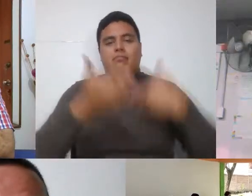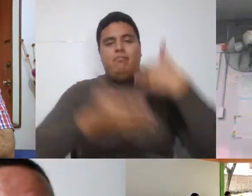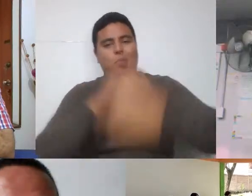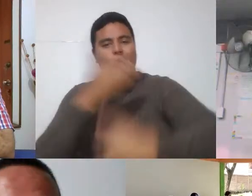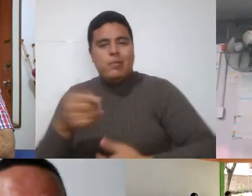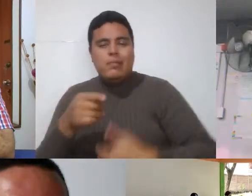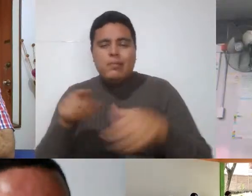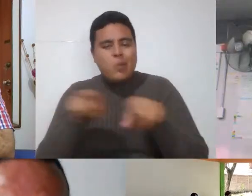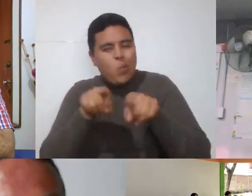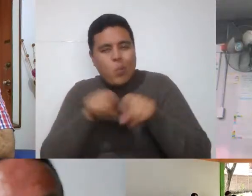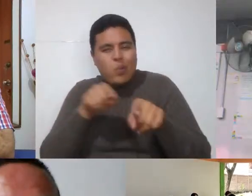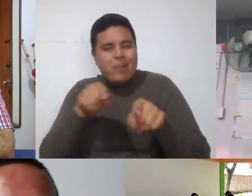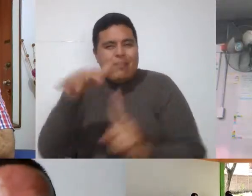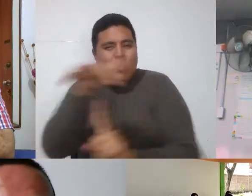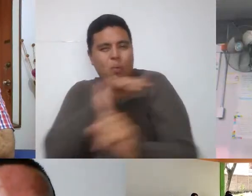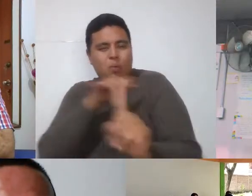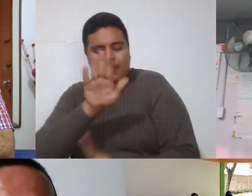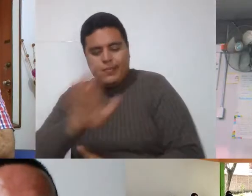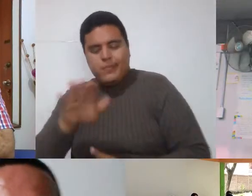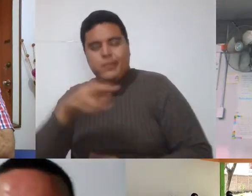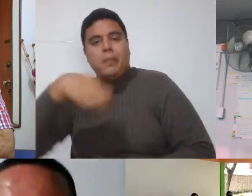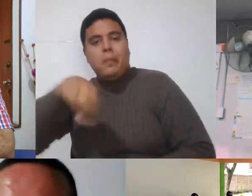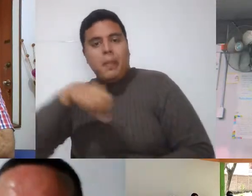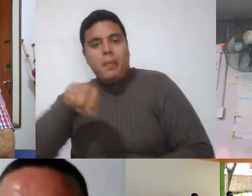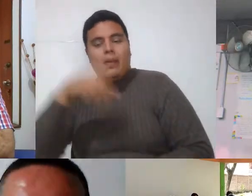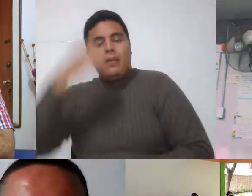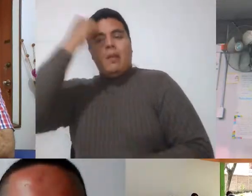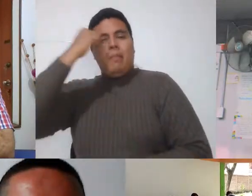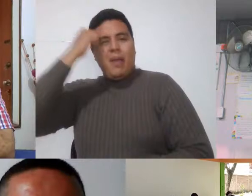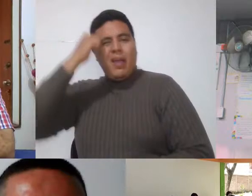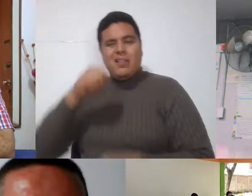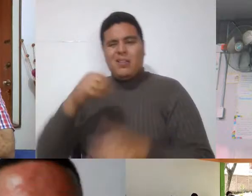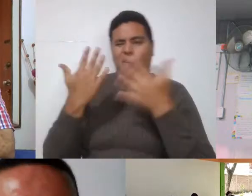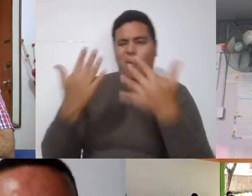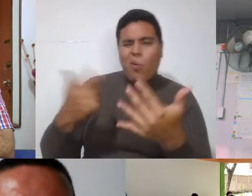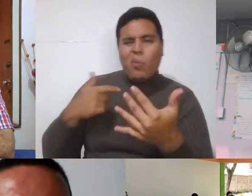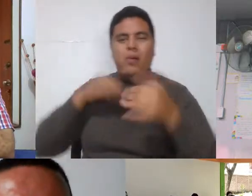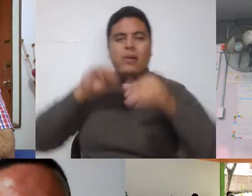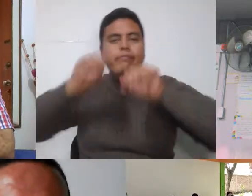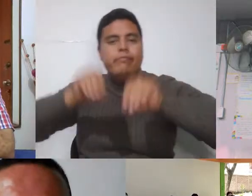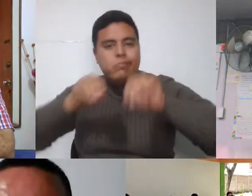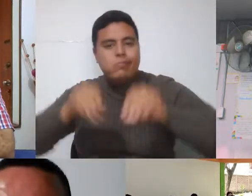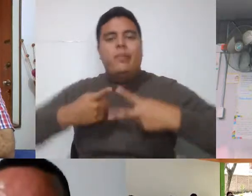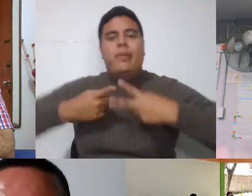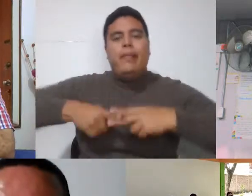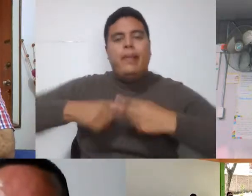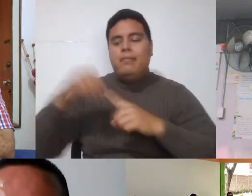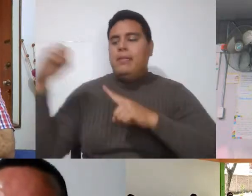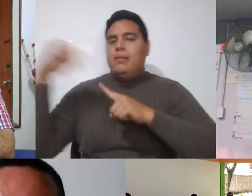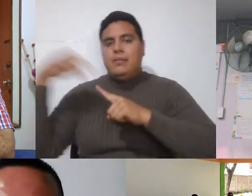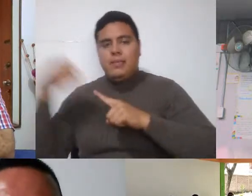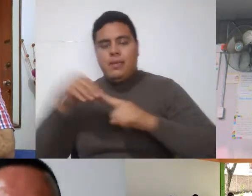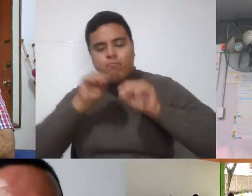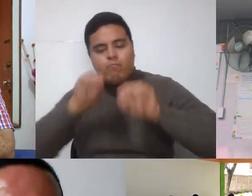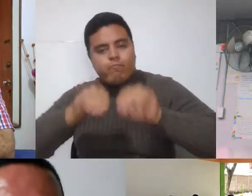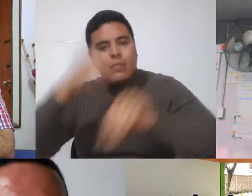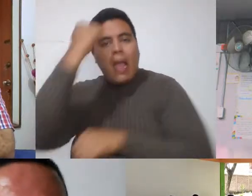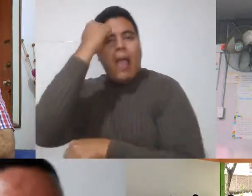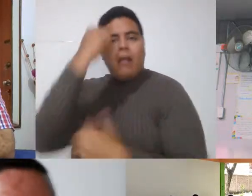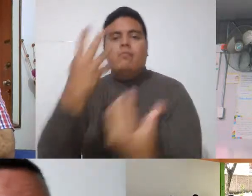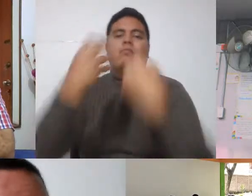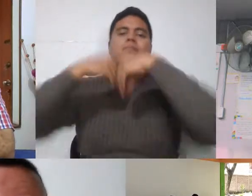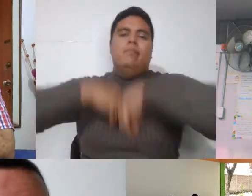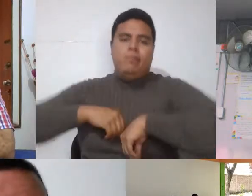campo de primaria con las maestras de ese nivel, y también a través de talleres, de seminarios, pues ellos van haciendo un trabajo de inmersión en